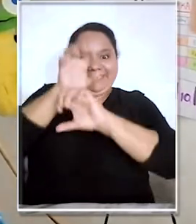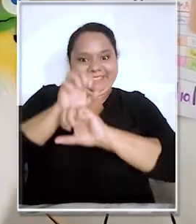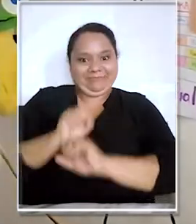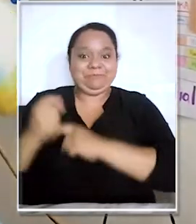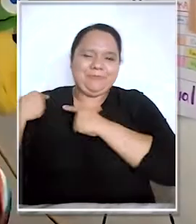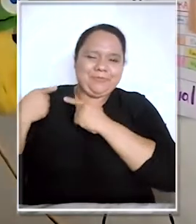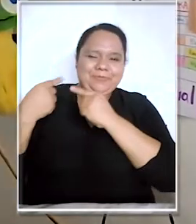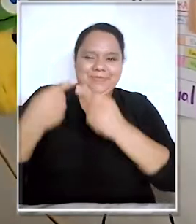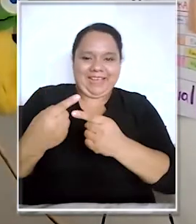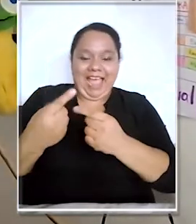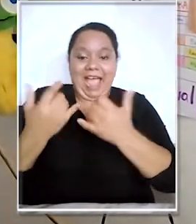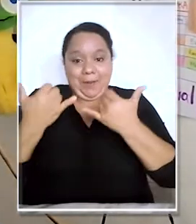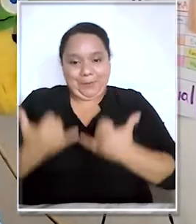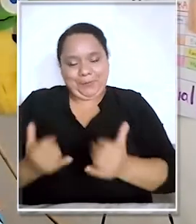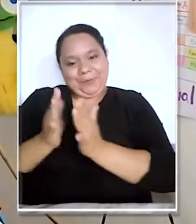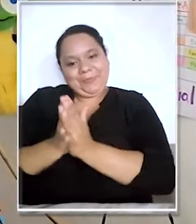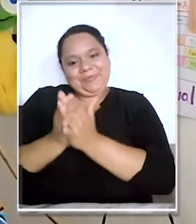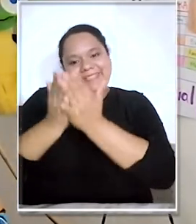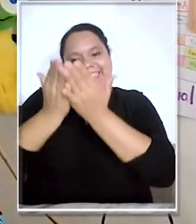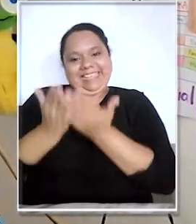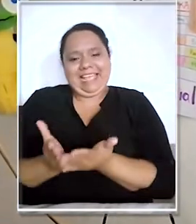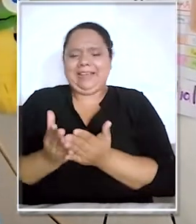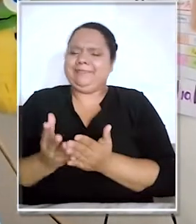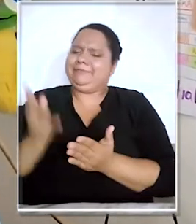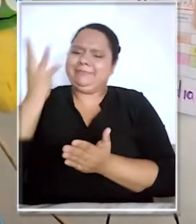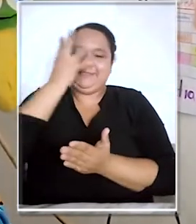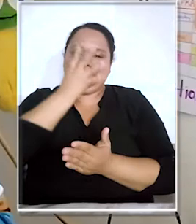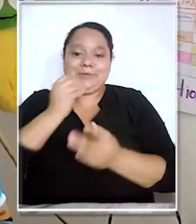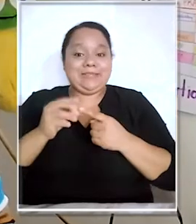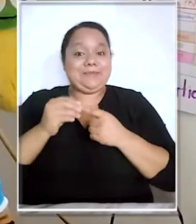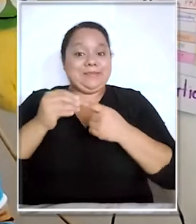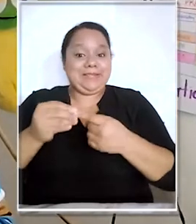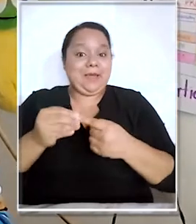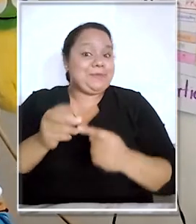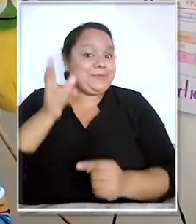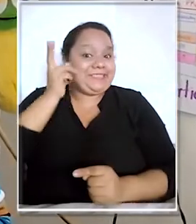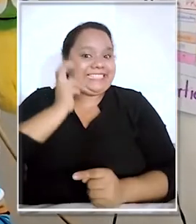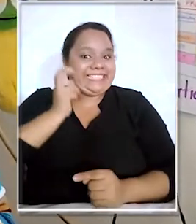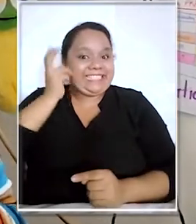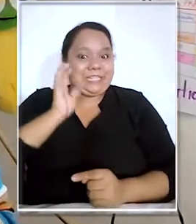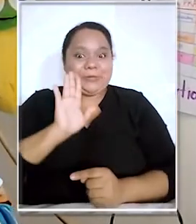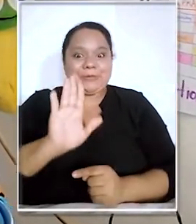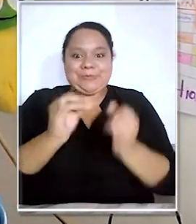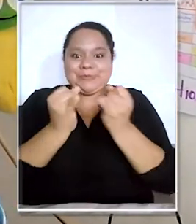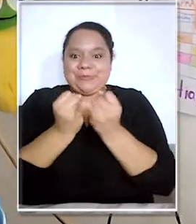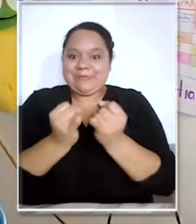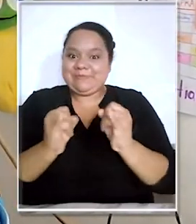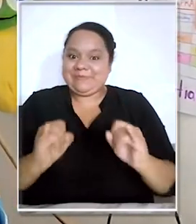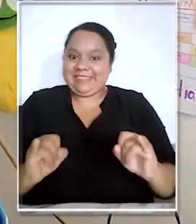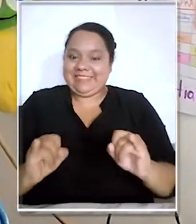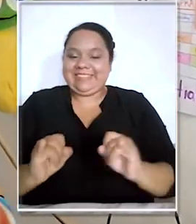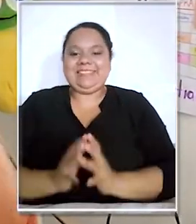Es por eso que los cuentos que vamos a leer hoy son muy especiales, porque también nos podrán escuchar en su